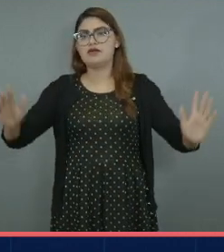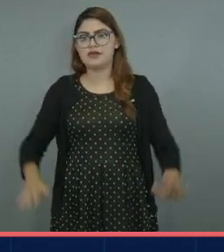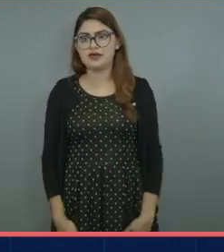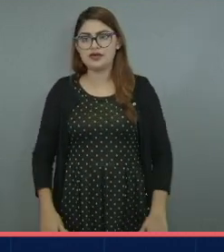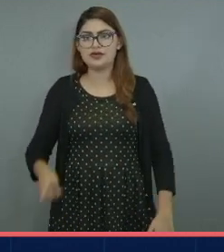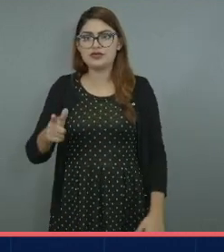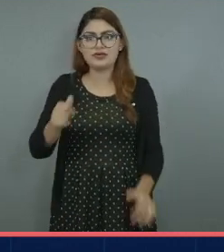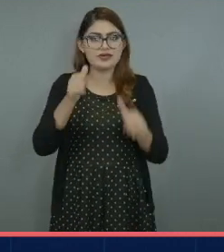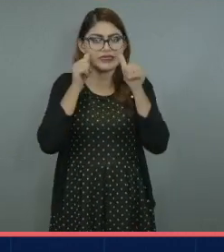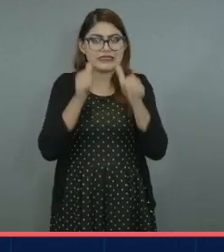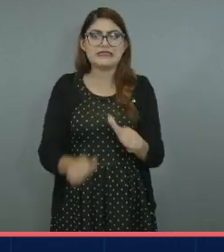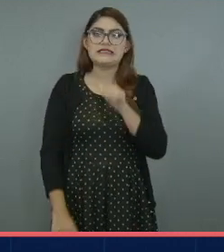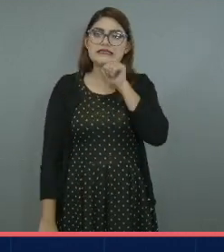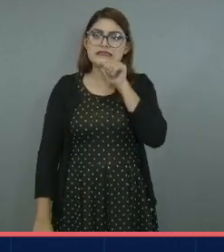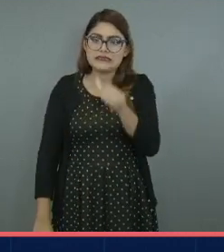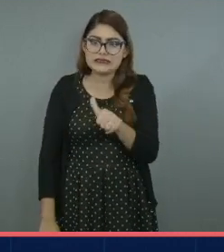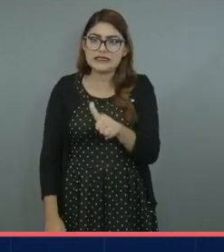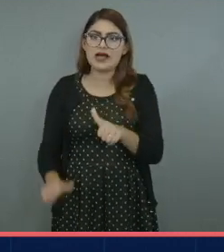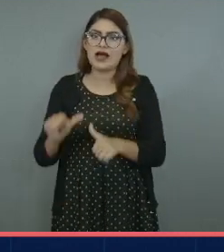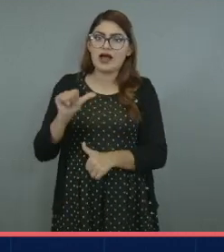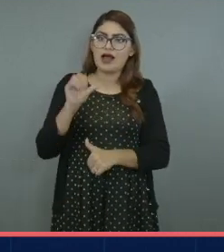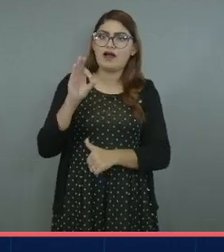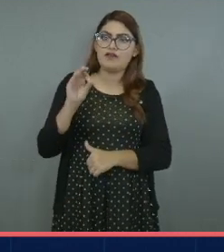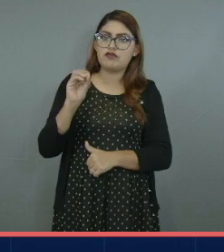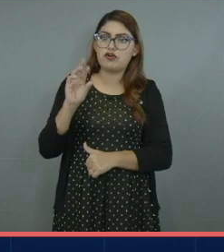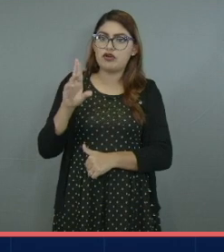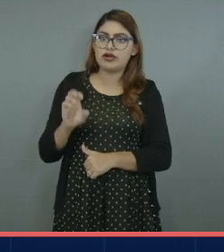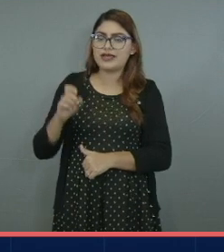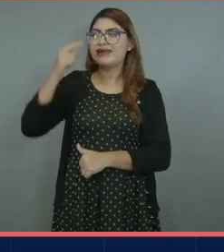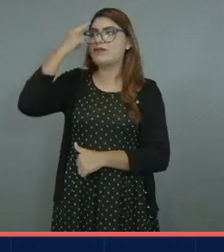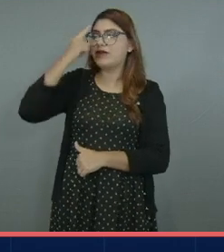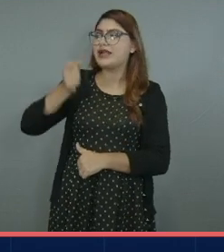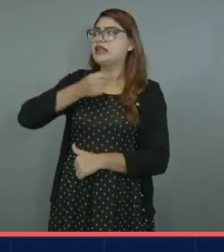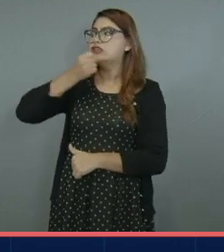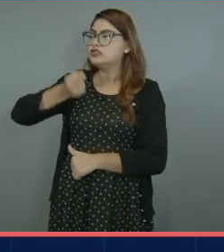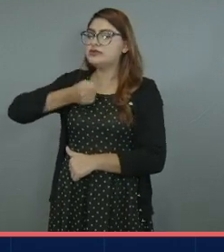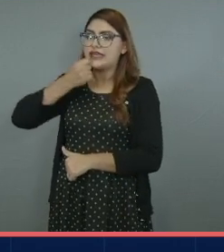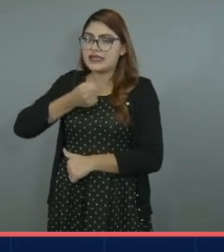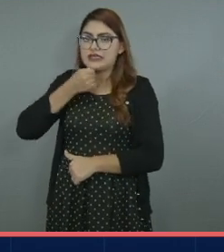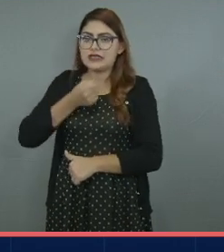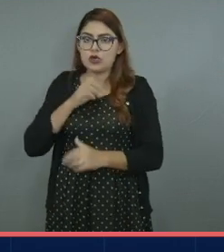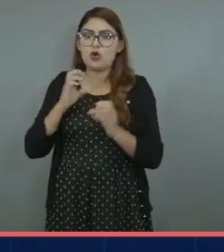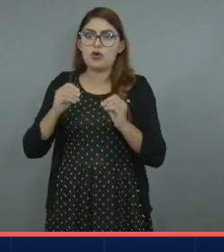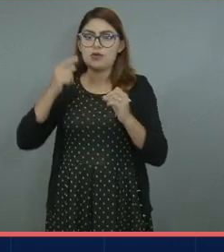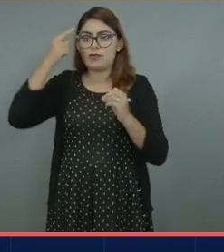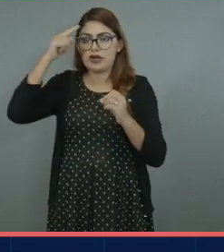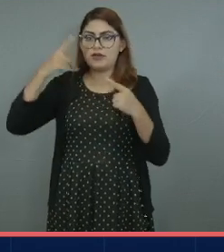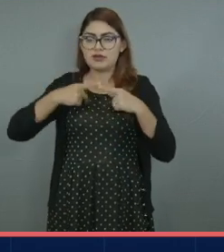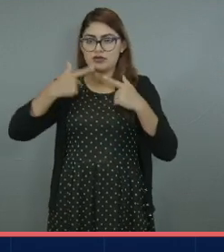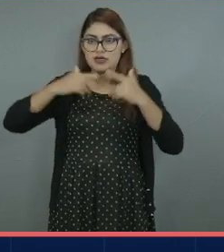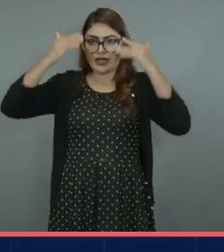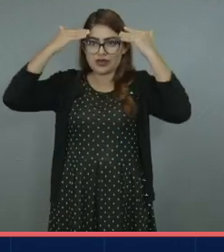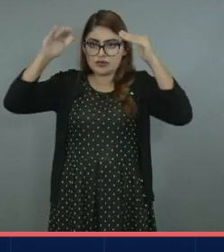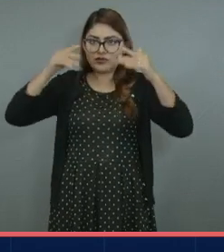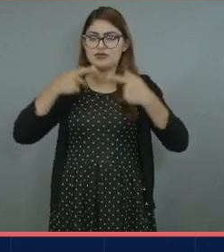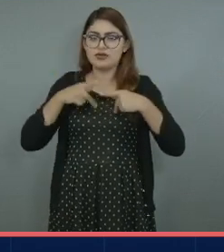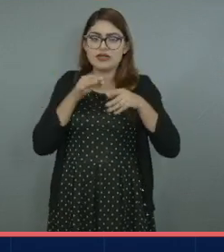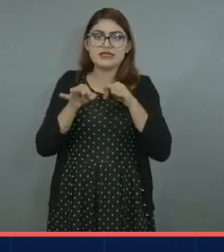de atención. Las Afores son para los adultos, no son para los niños, son para los